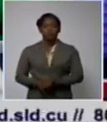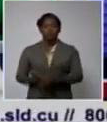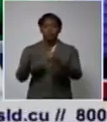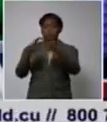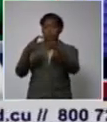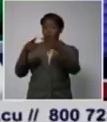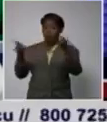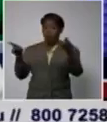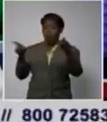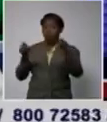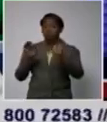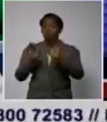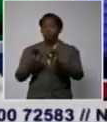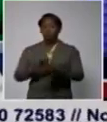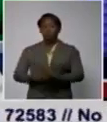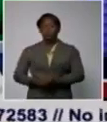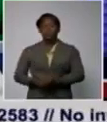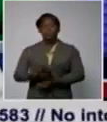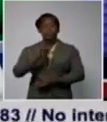De los